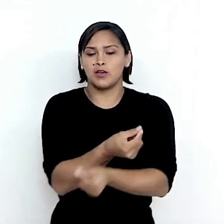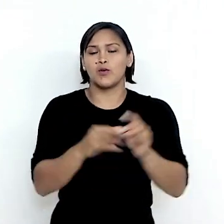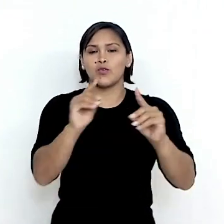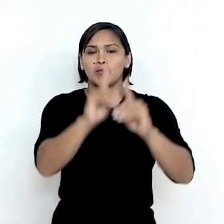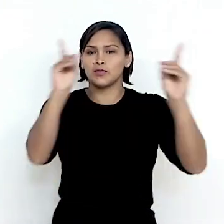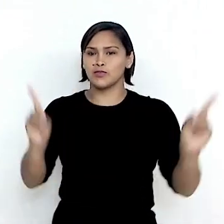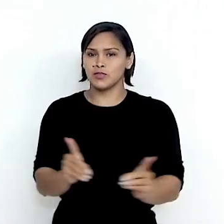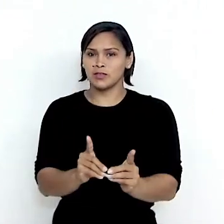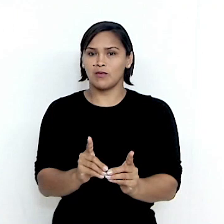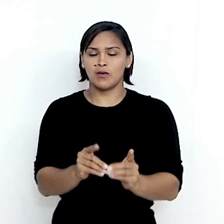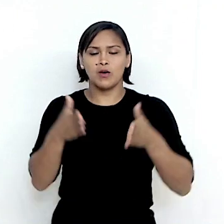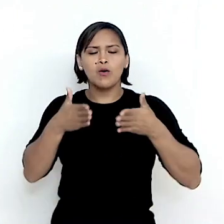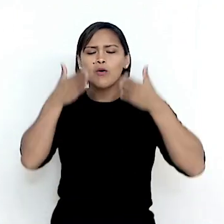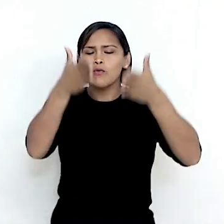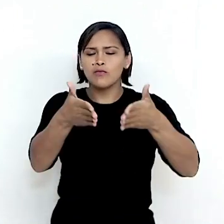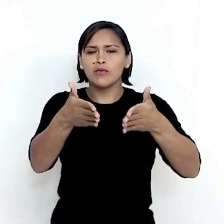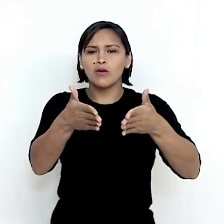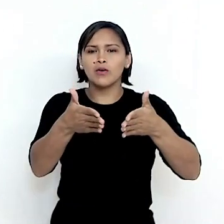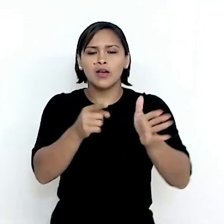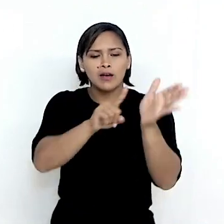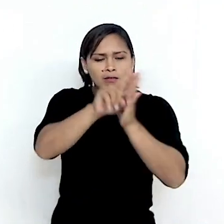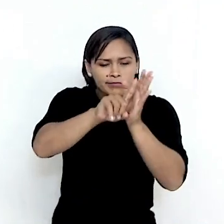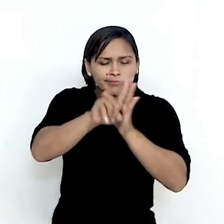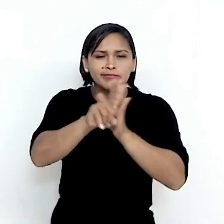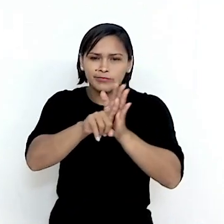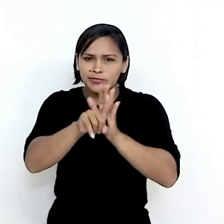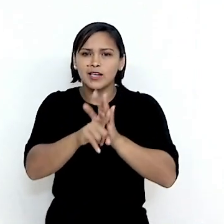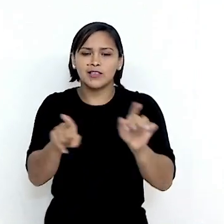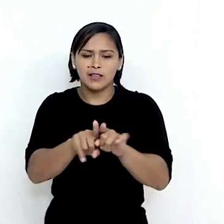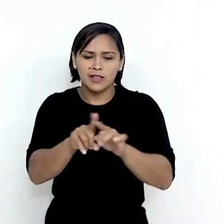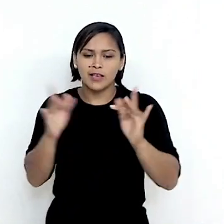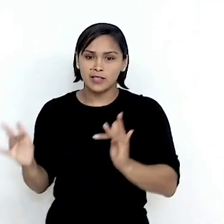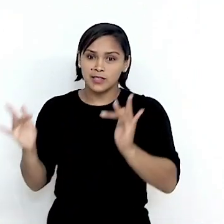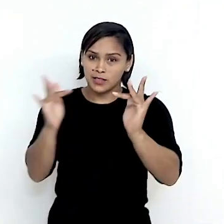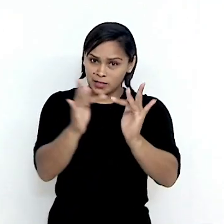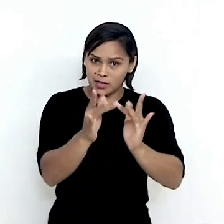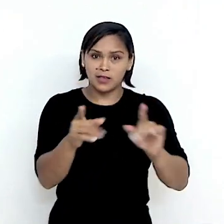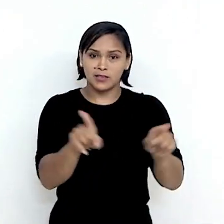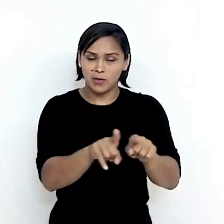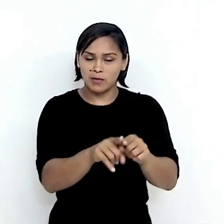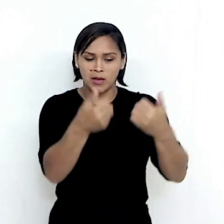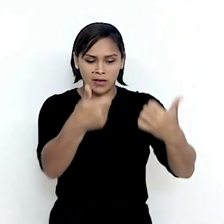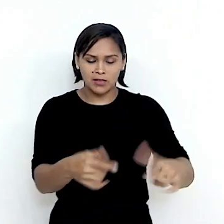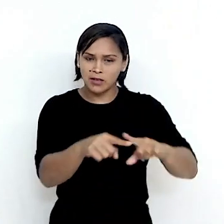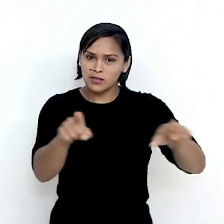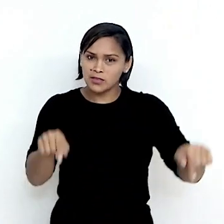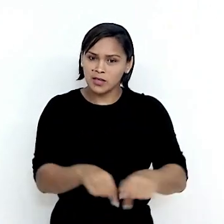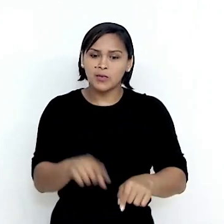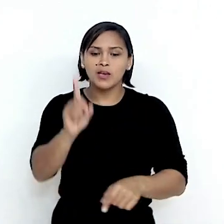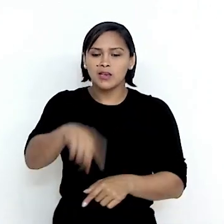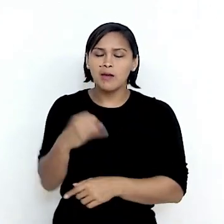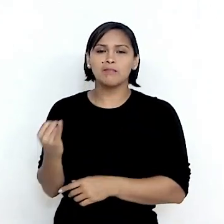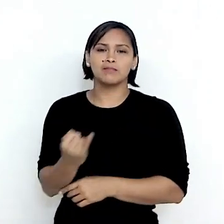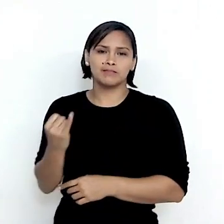El objetivo, analizar medios de integración en este ámbito, que es precisamente lo que se presentará